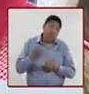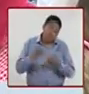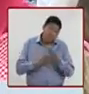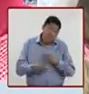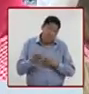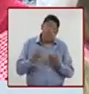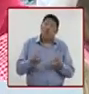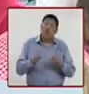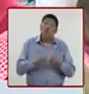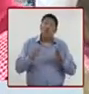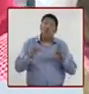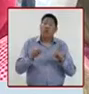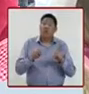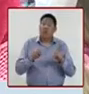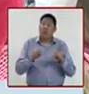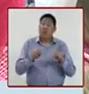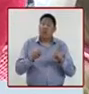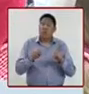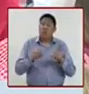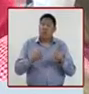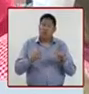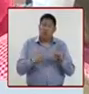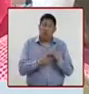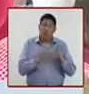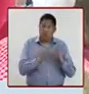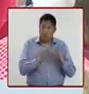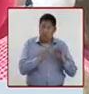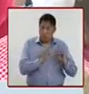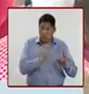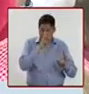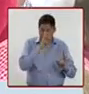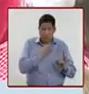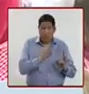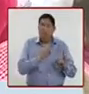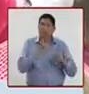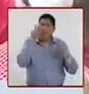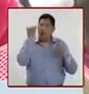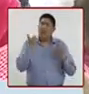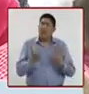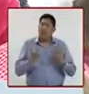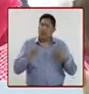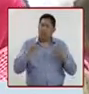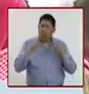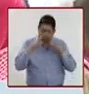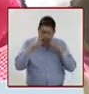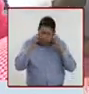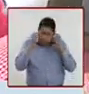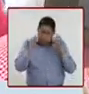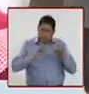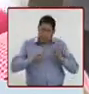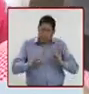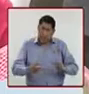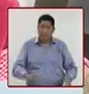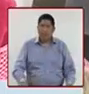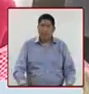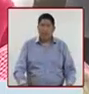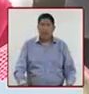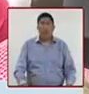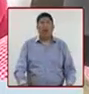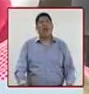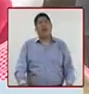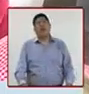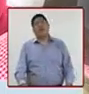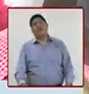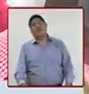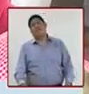Había cuando no había la pandemia. Pandemia, ¿no? ¿Y por qué se dedica a vender barbijos? ¿Qué le hace tomar esa decisión? Es